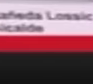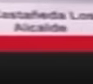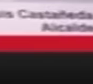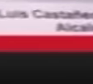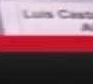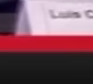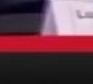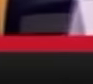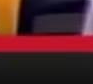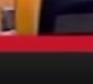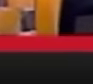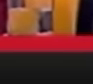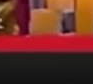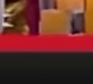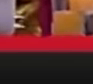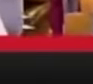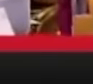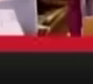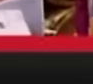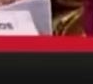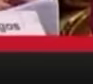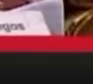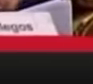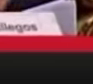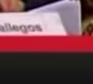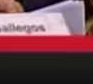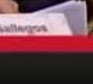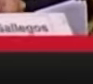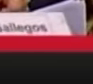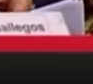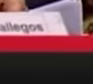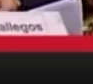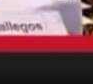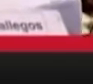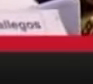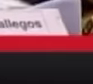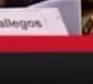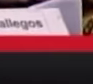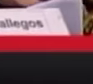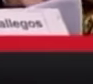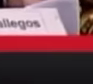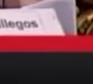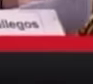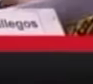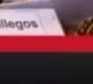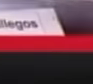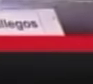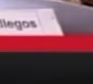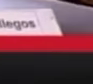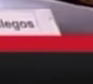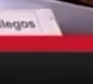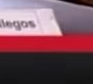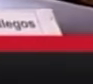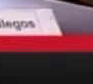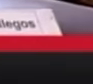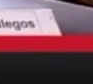Muchas gracias, señor presidente. Quería previamente, con el permiso del señor